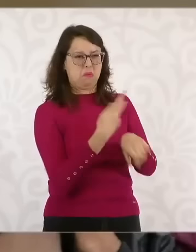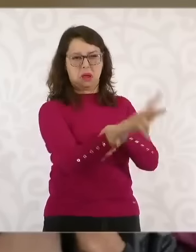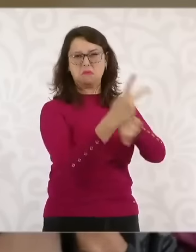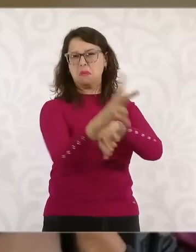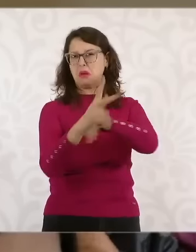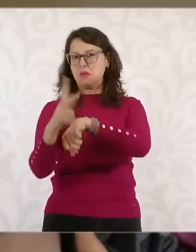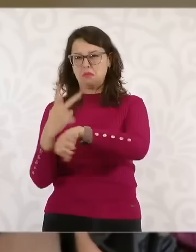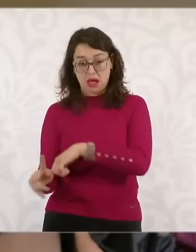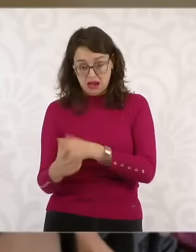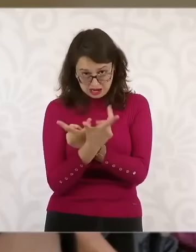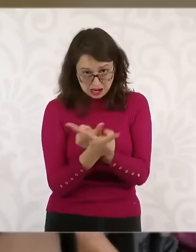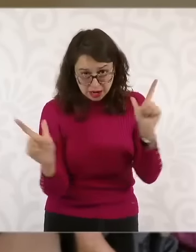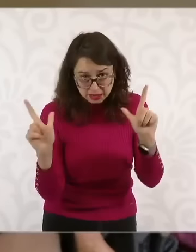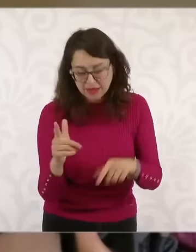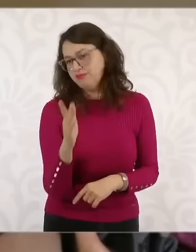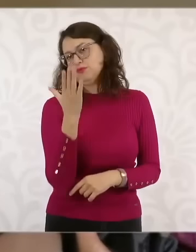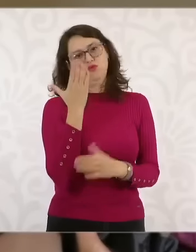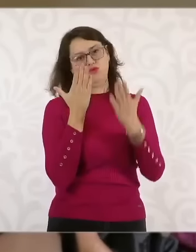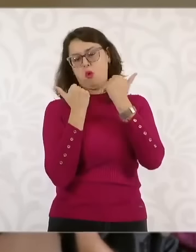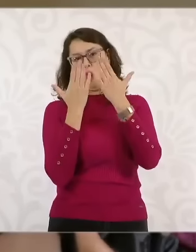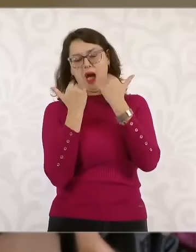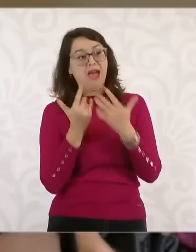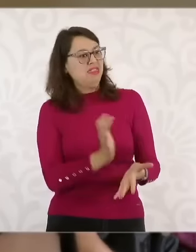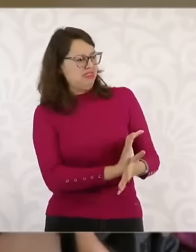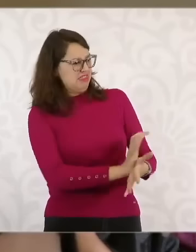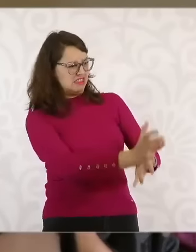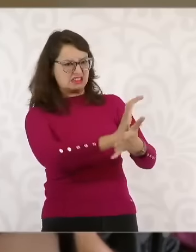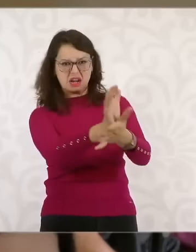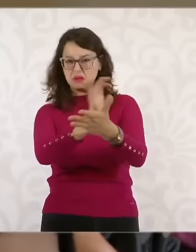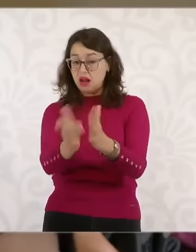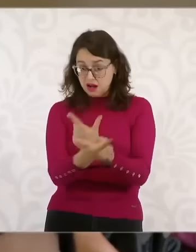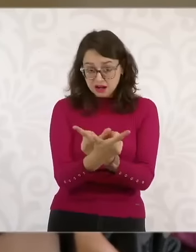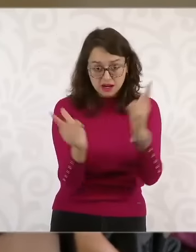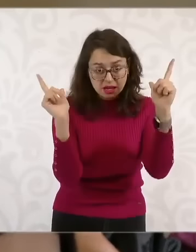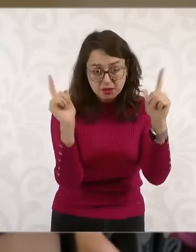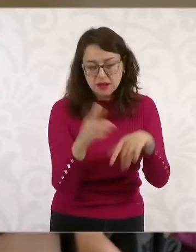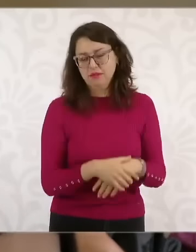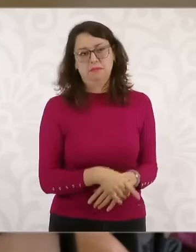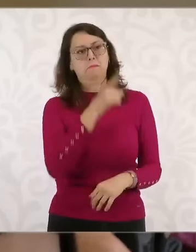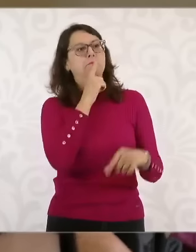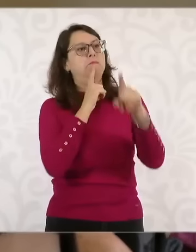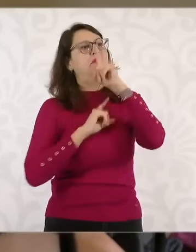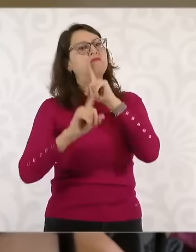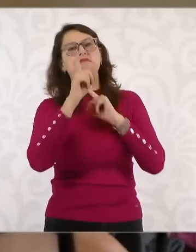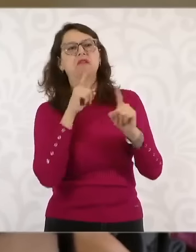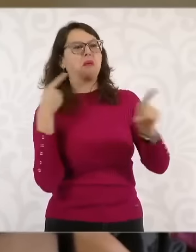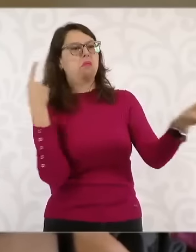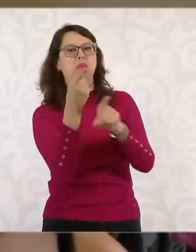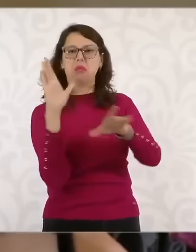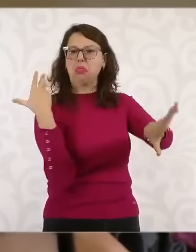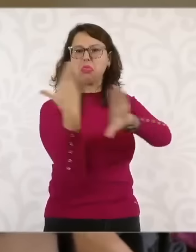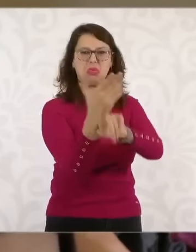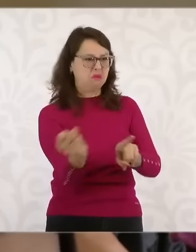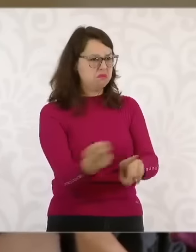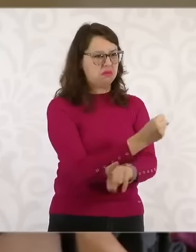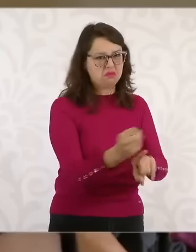discriminar, de agredir, de amedrentar, agraviar, difamar o violentar de alguna manera a